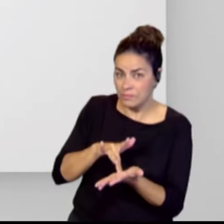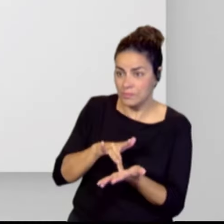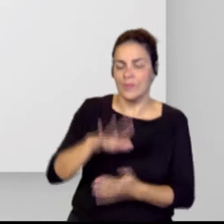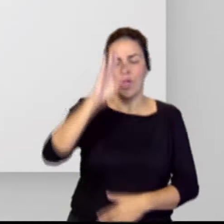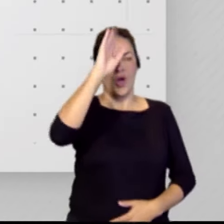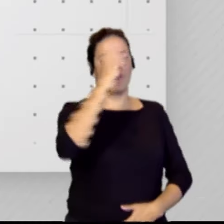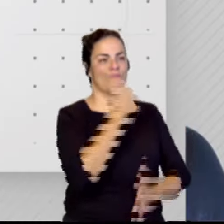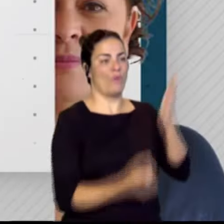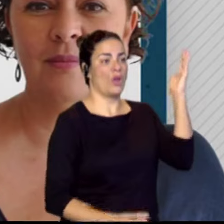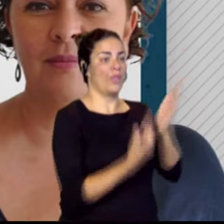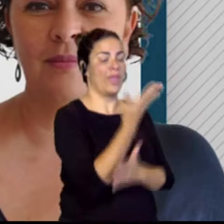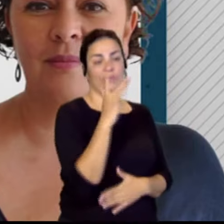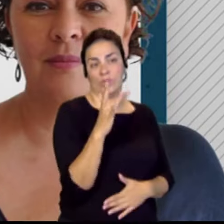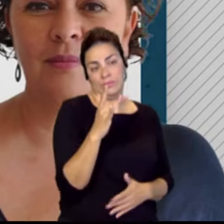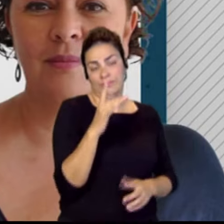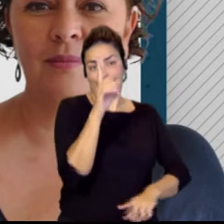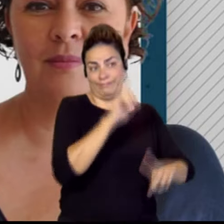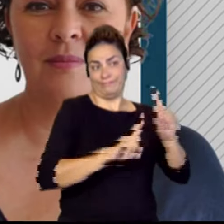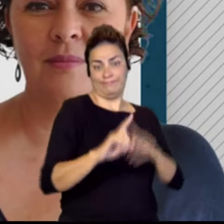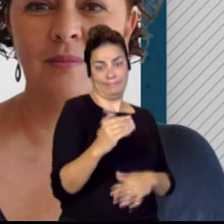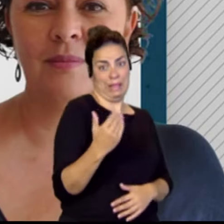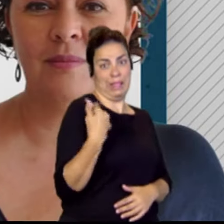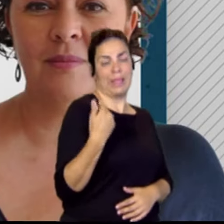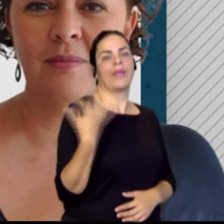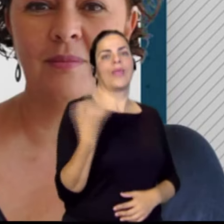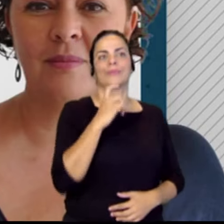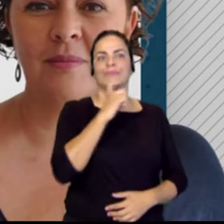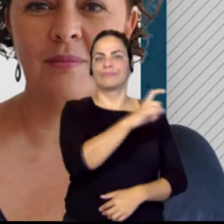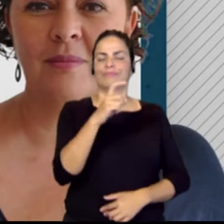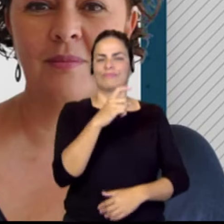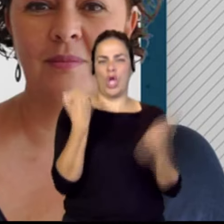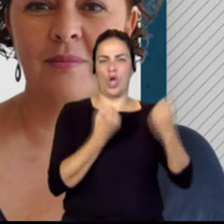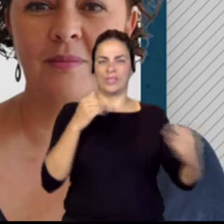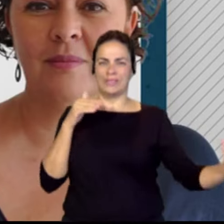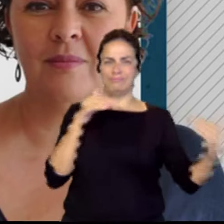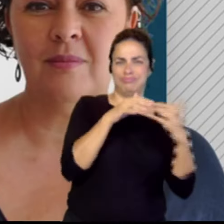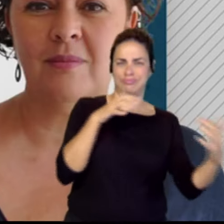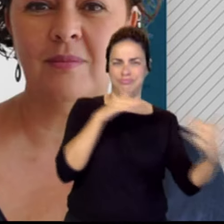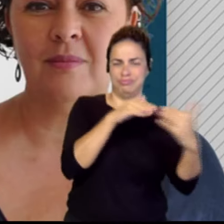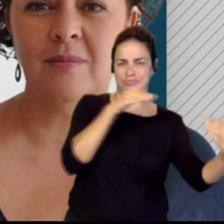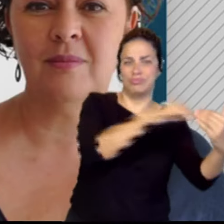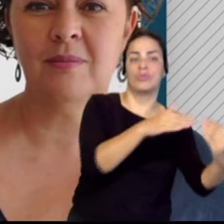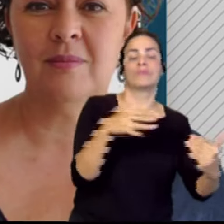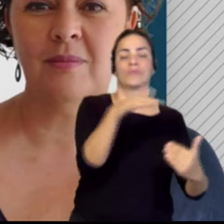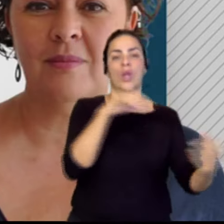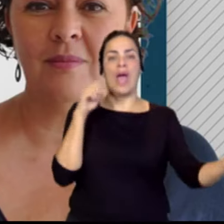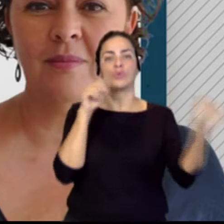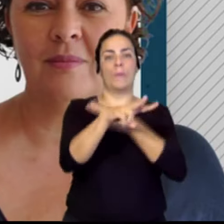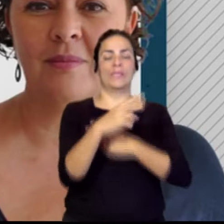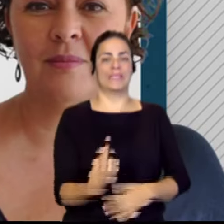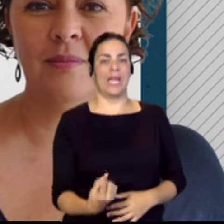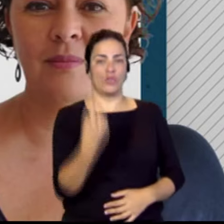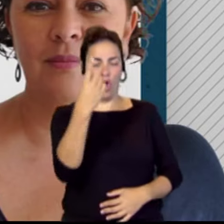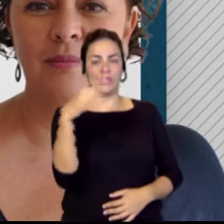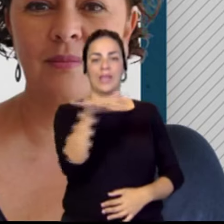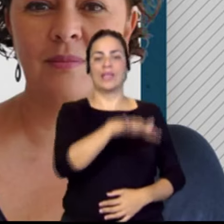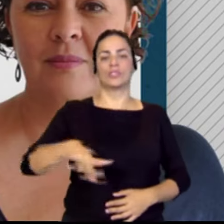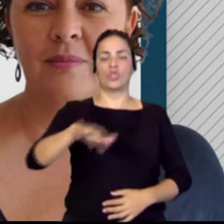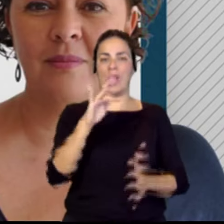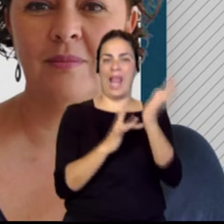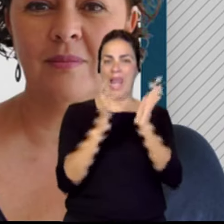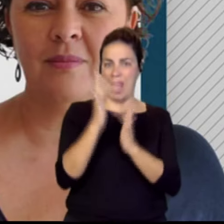como incidente de última hora tenemos que informar de una colisión de varios vehículos que se ha producido en la autopista del Norte a la altura de la laguna